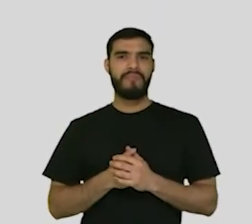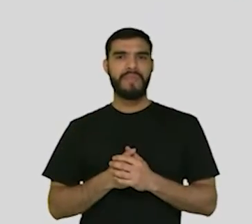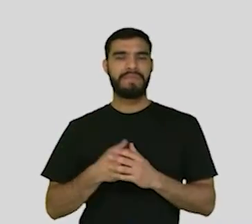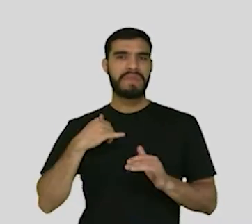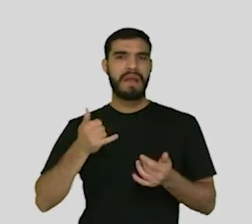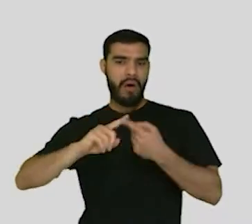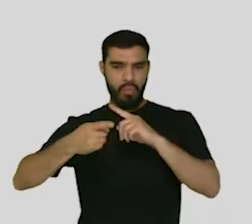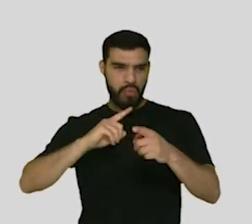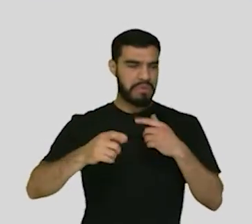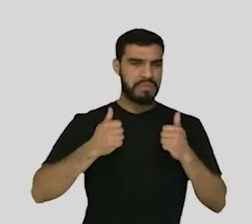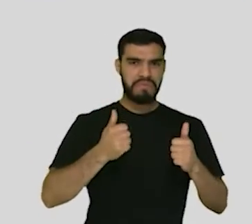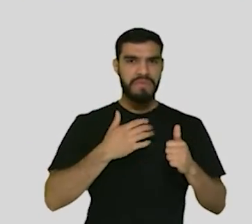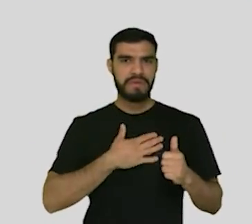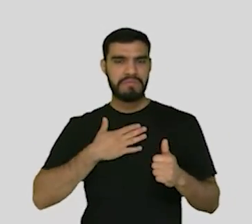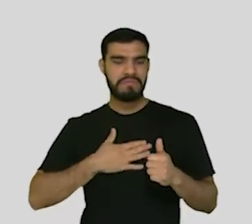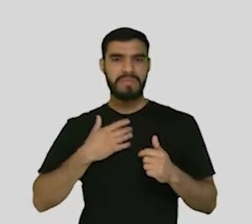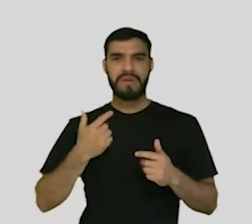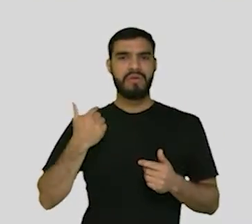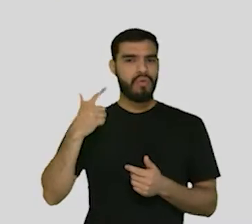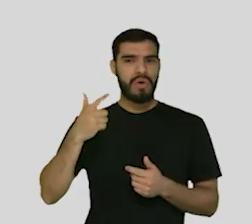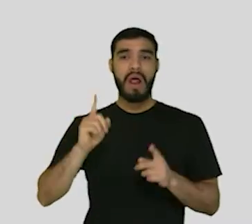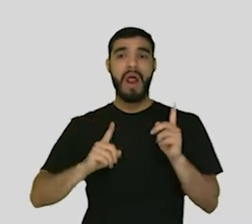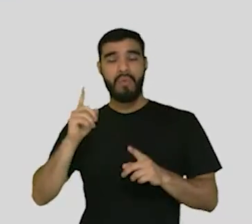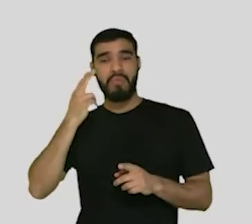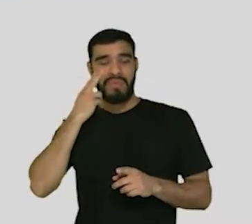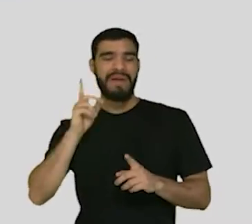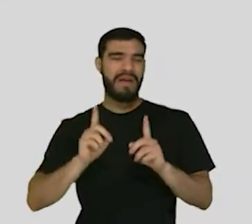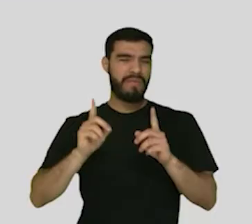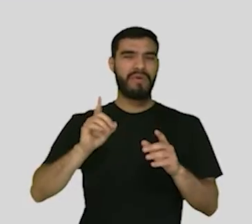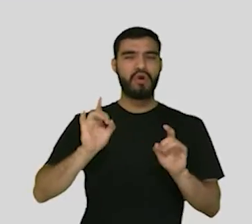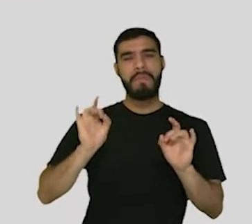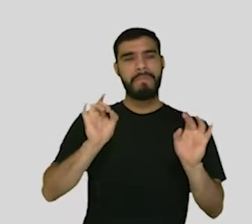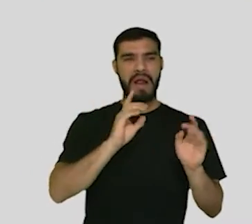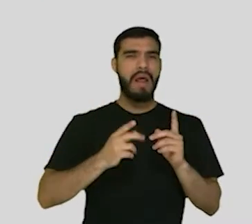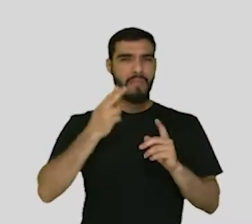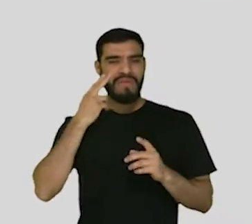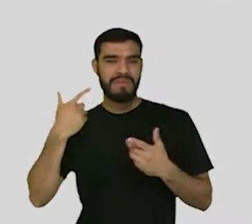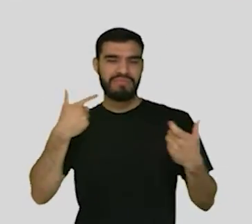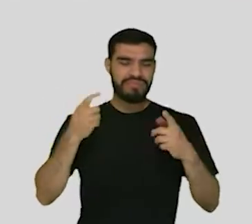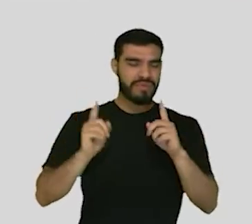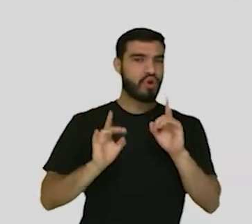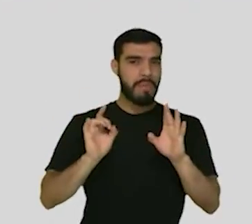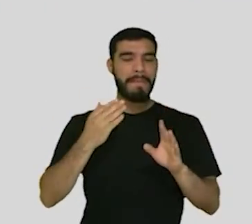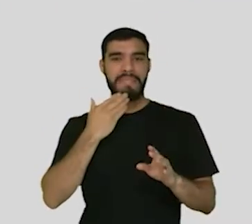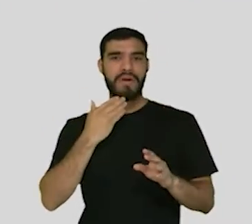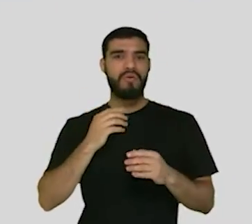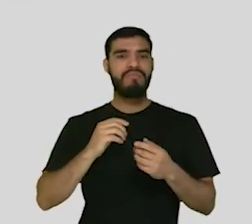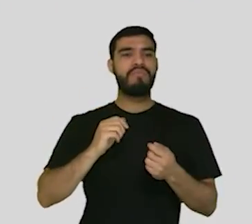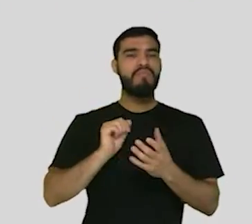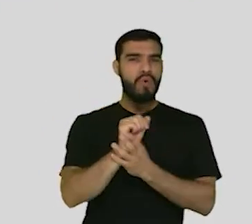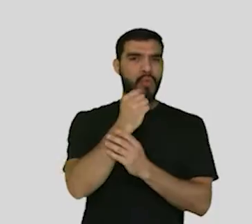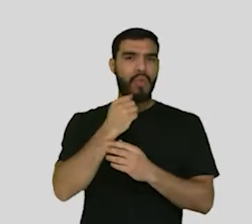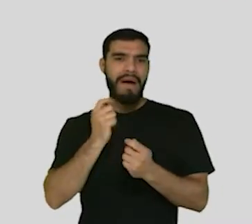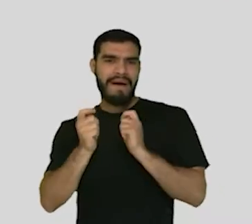muchas cosas. Acoye y cua, opaisagua, a tepe, hoy, ñocanay, y yo puti,